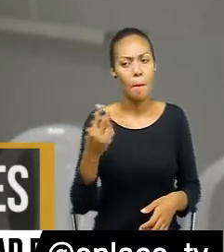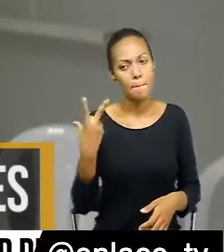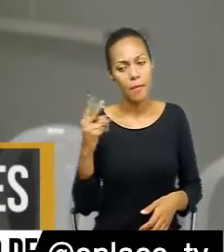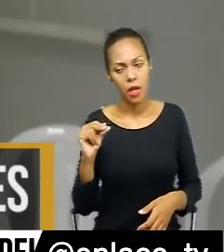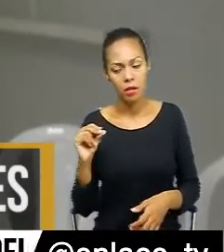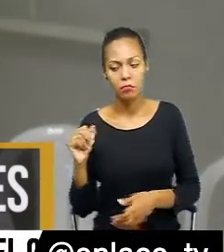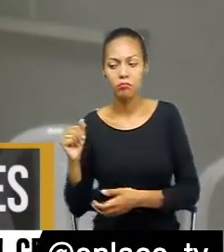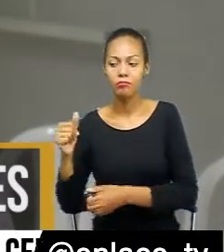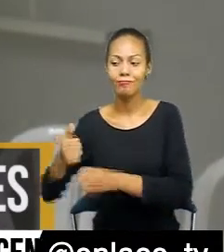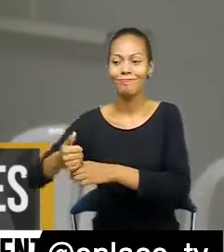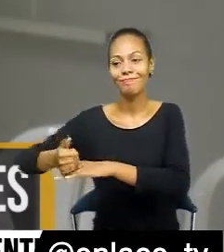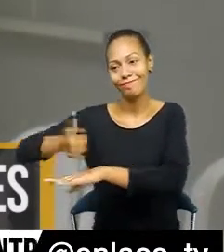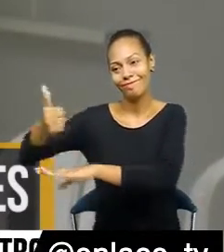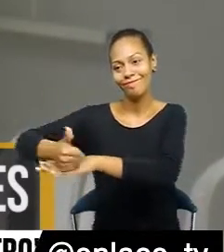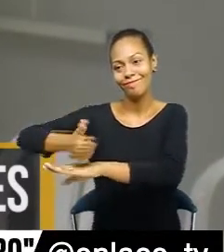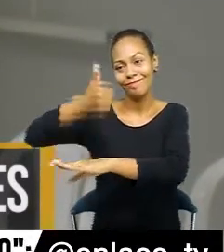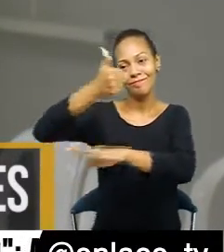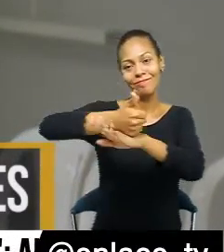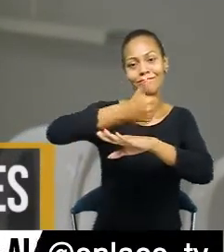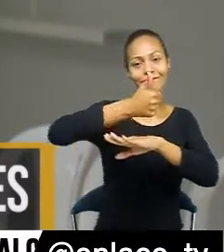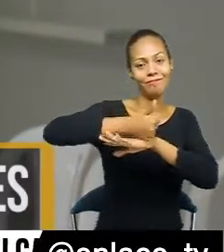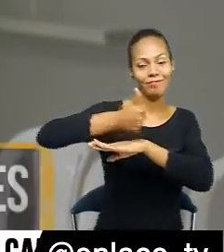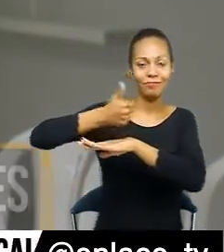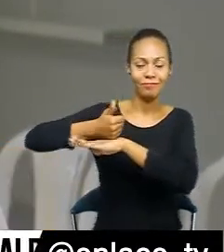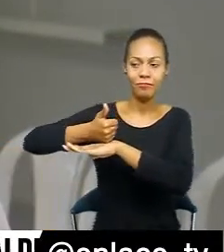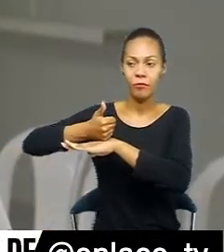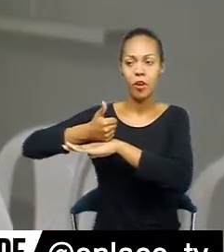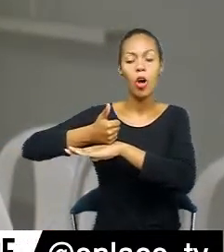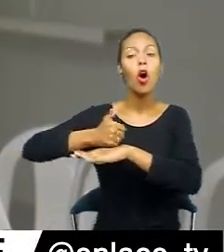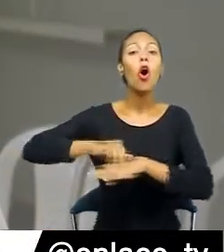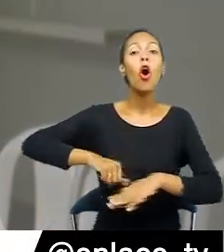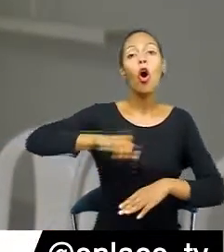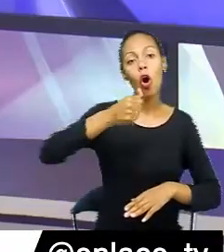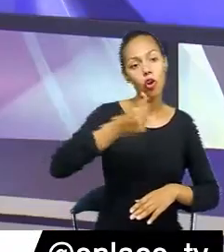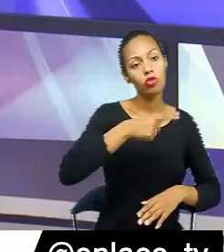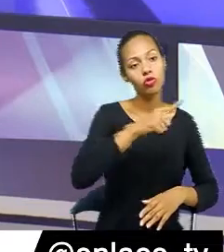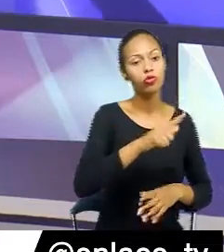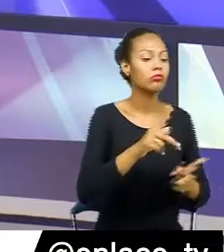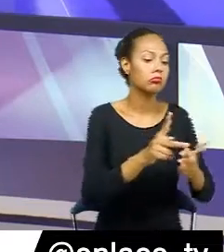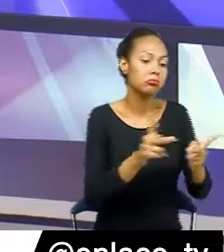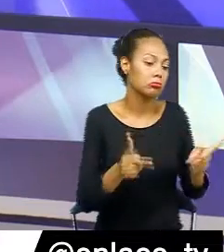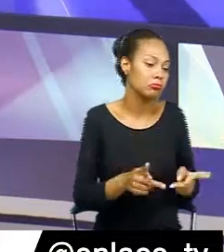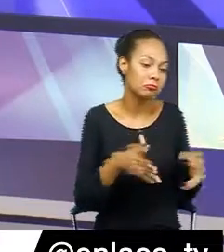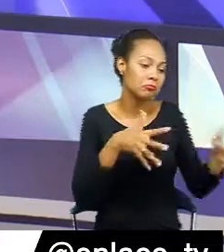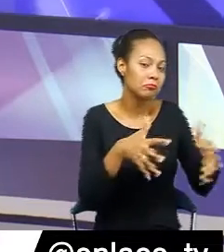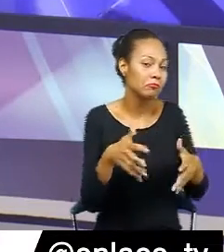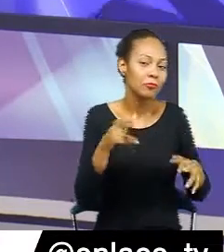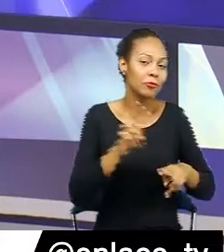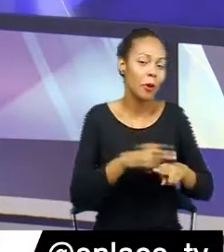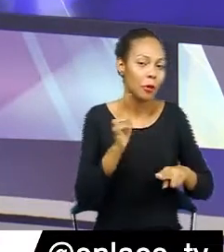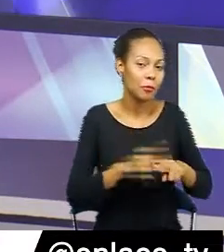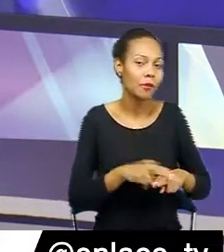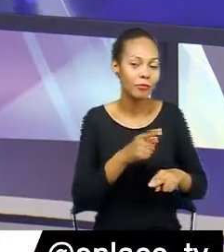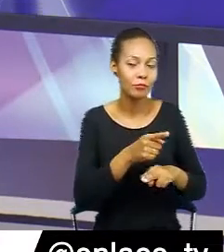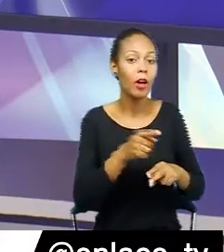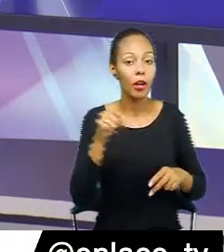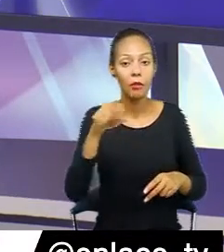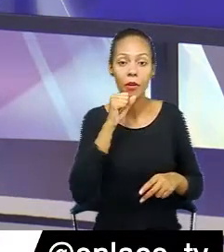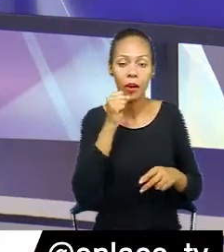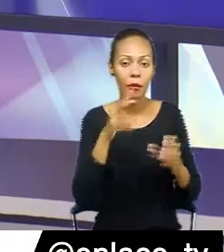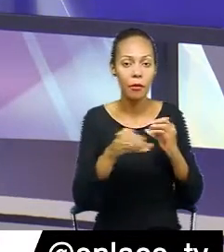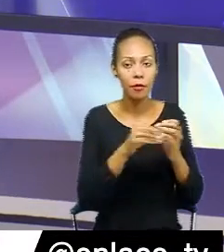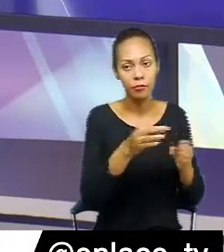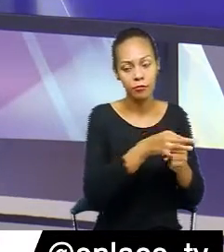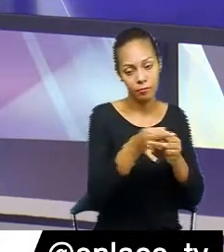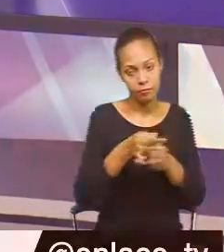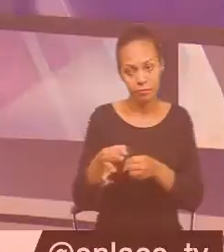los demás son docentes de aula de todas las instituciones, tanto urbanas como rurales. Este sábado 12 de noviembre,